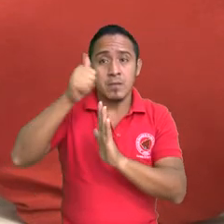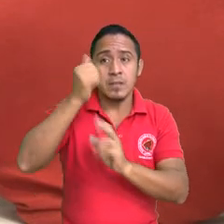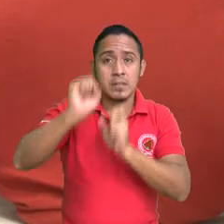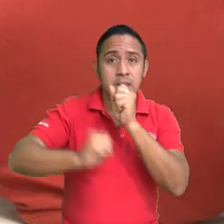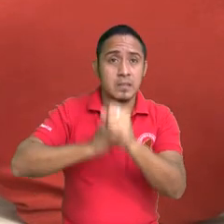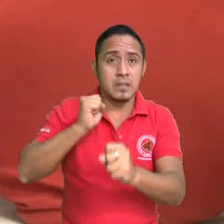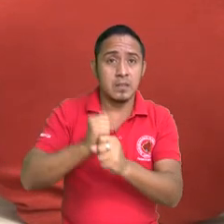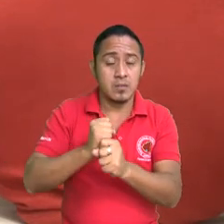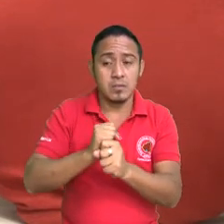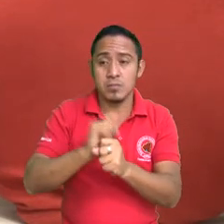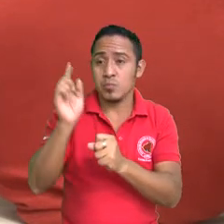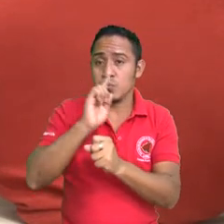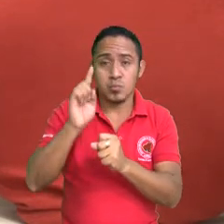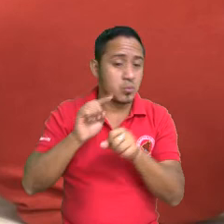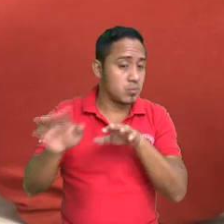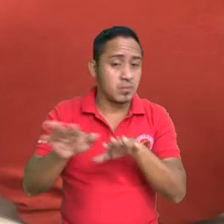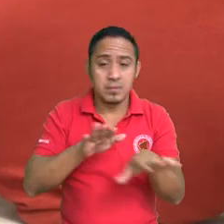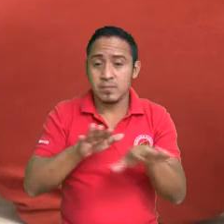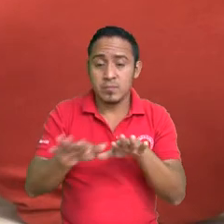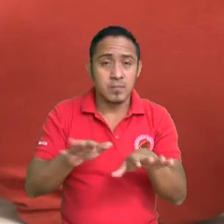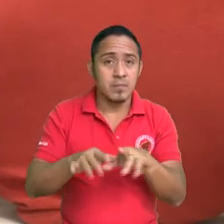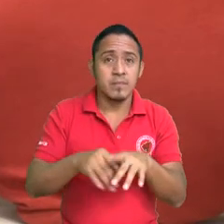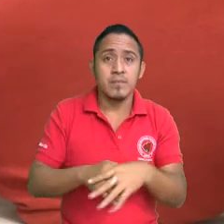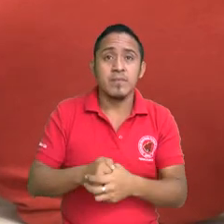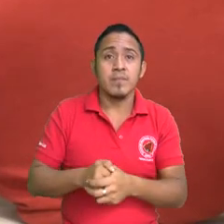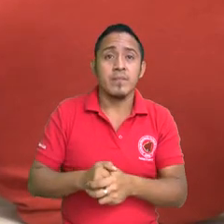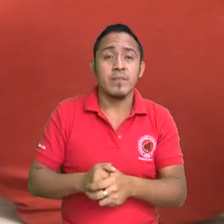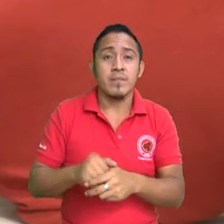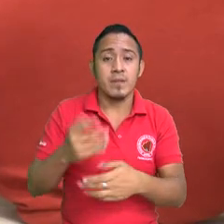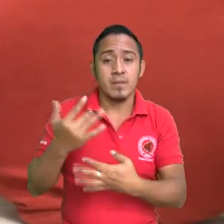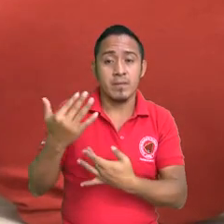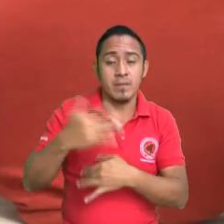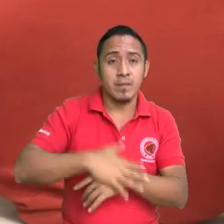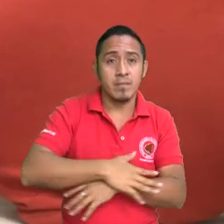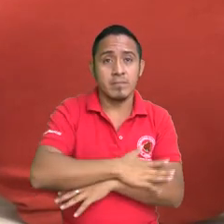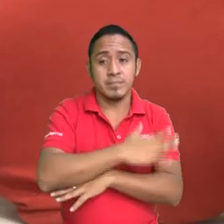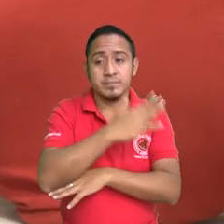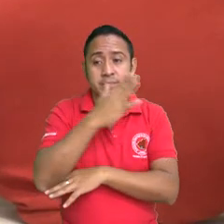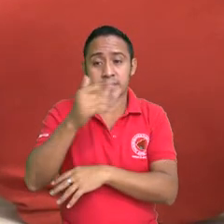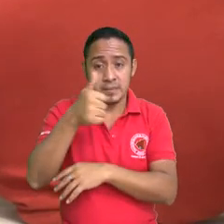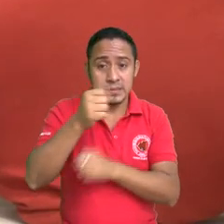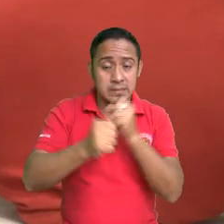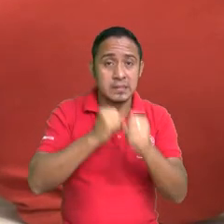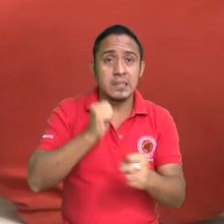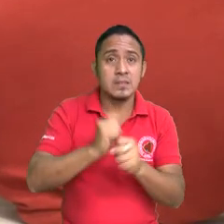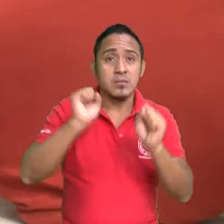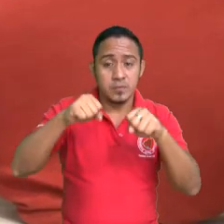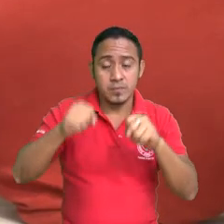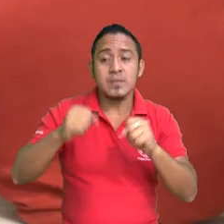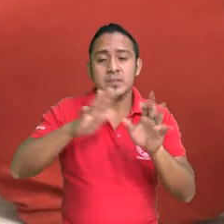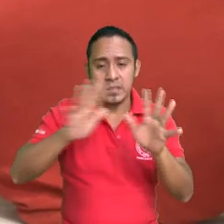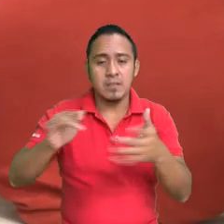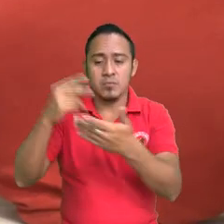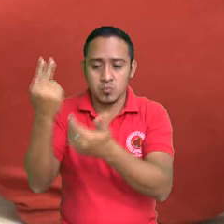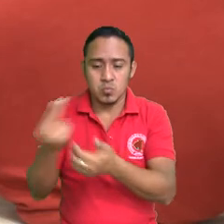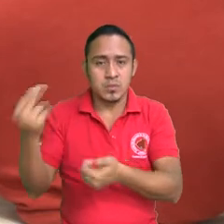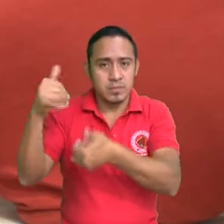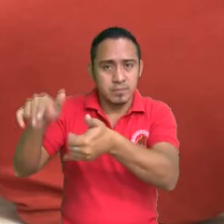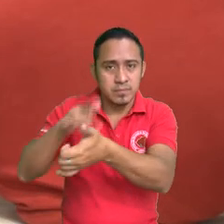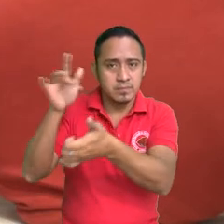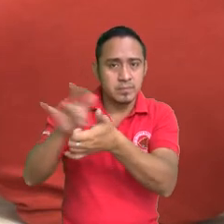no deberían de estar expuestos a electrónicos hasta pasada esta edad, según muchos estudios